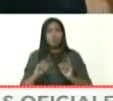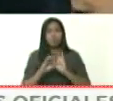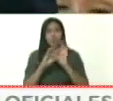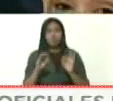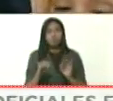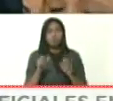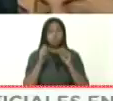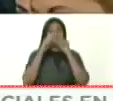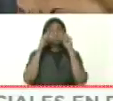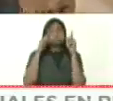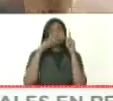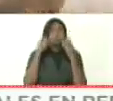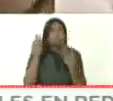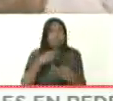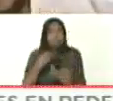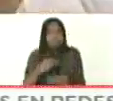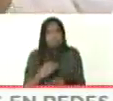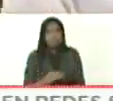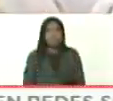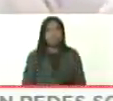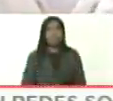increíble.